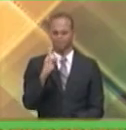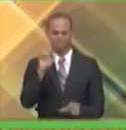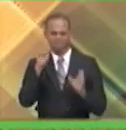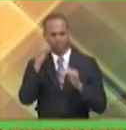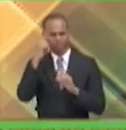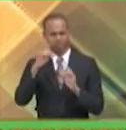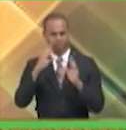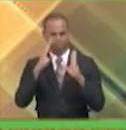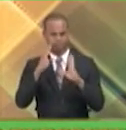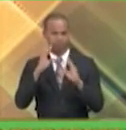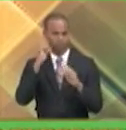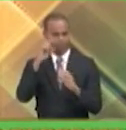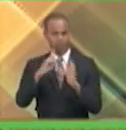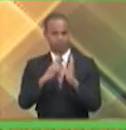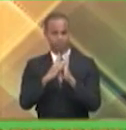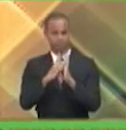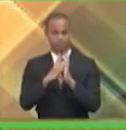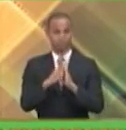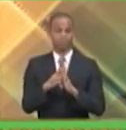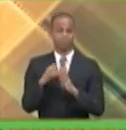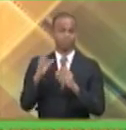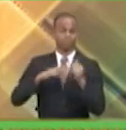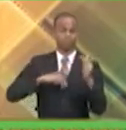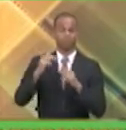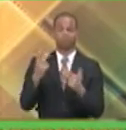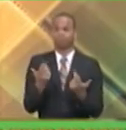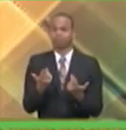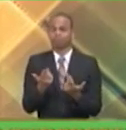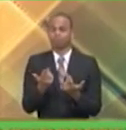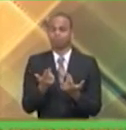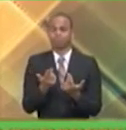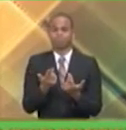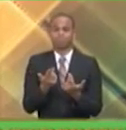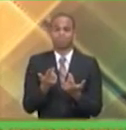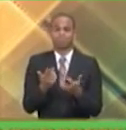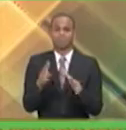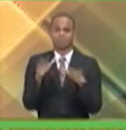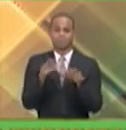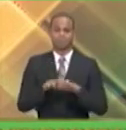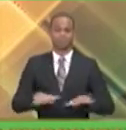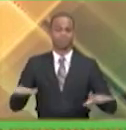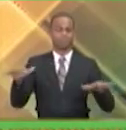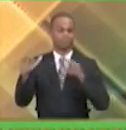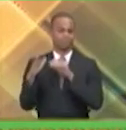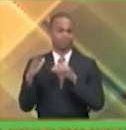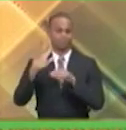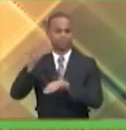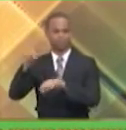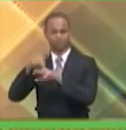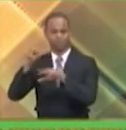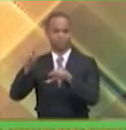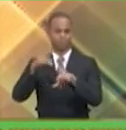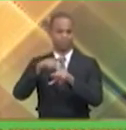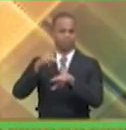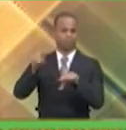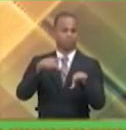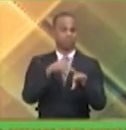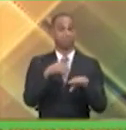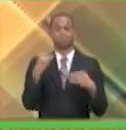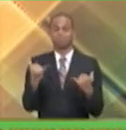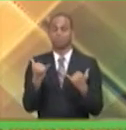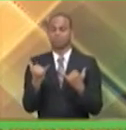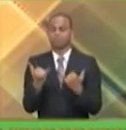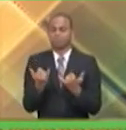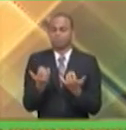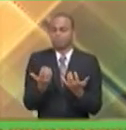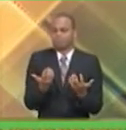discapacidad, por ejemplo, que se están construyendo en prácticamente todas las provincias del país. Habrá un centro de